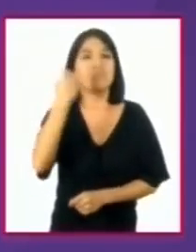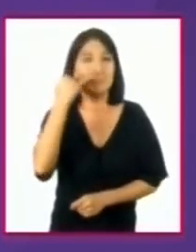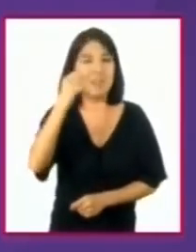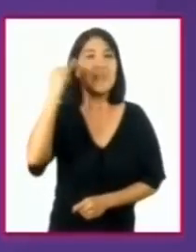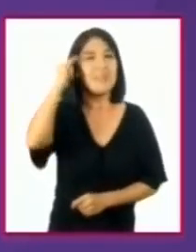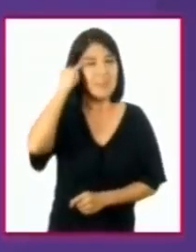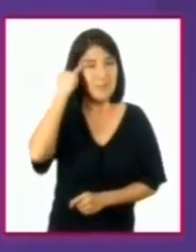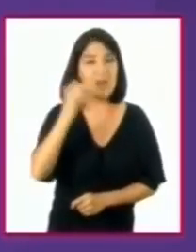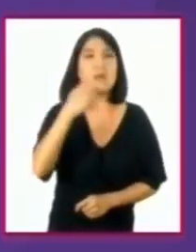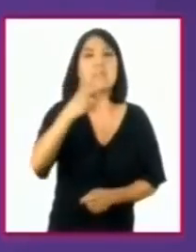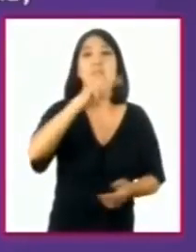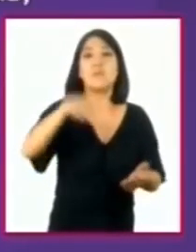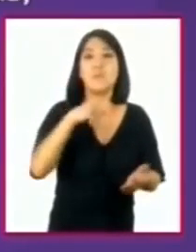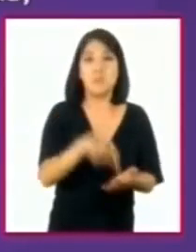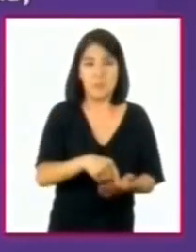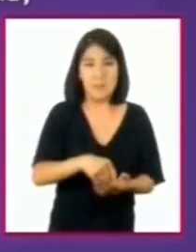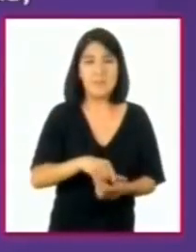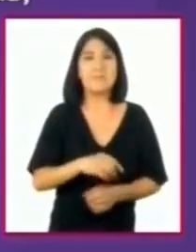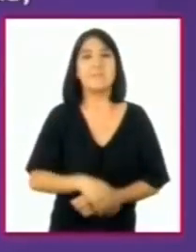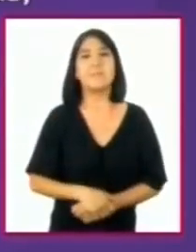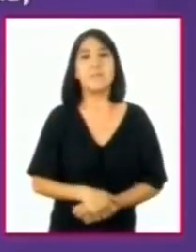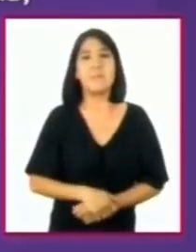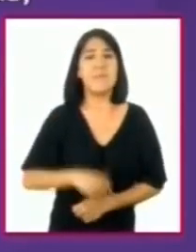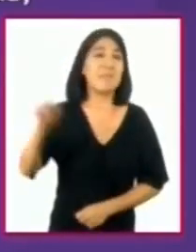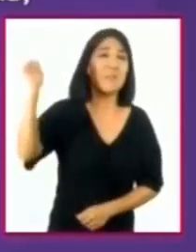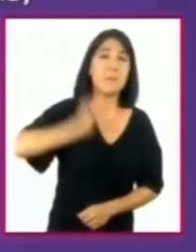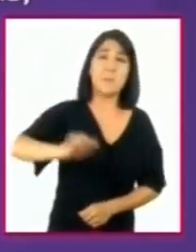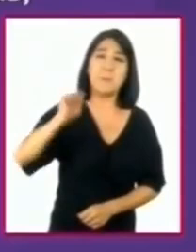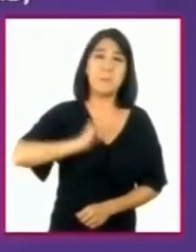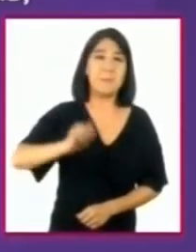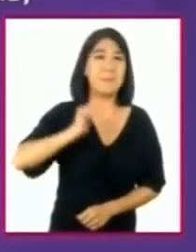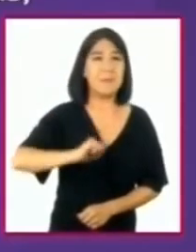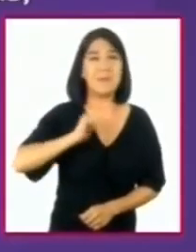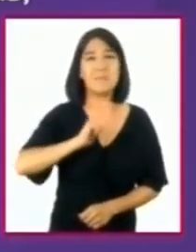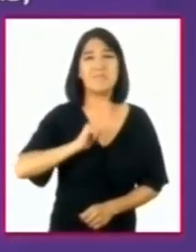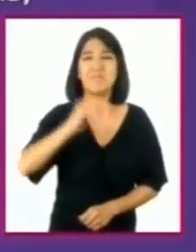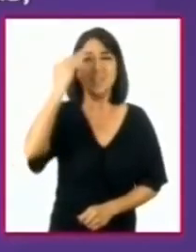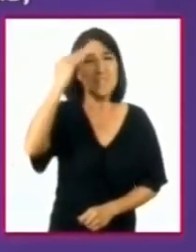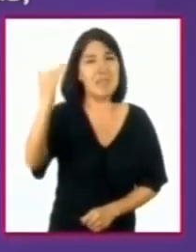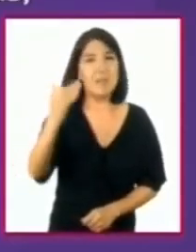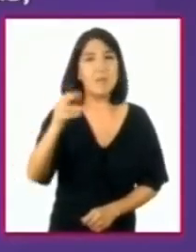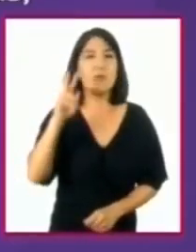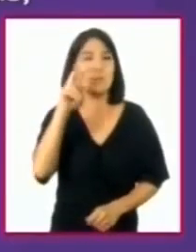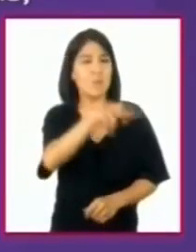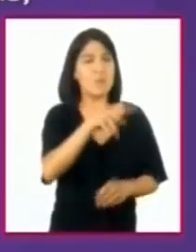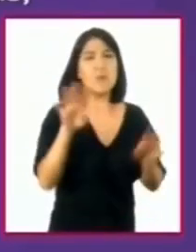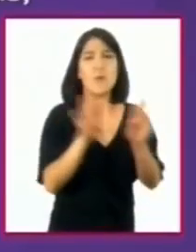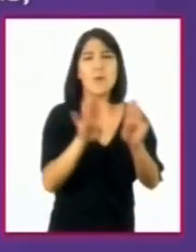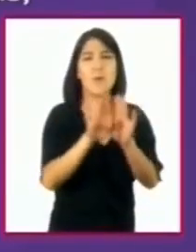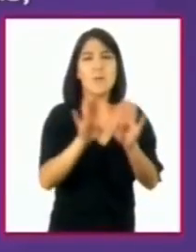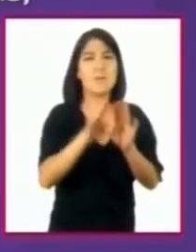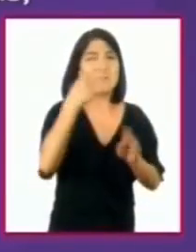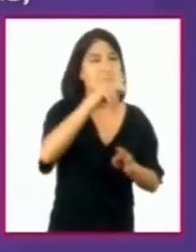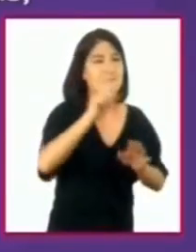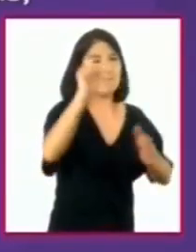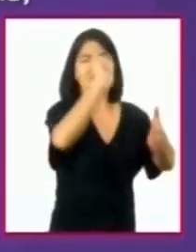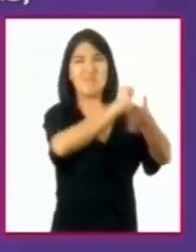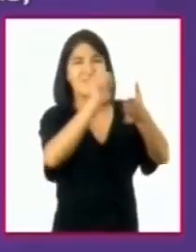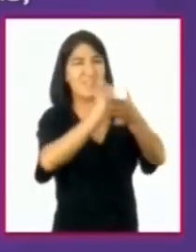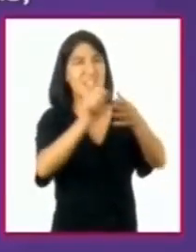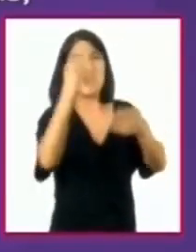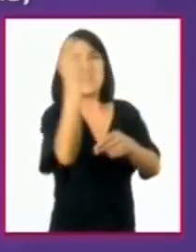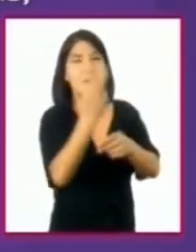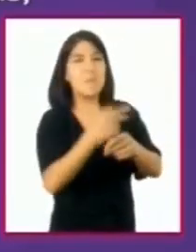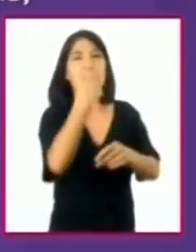en Mesoamérica. Desde épocas muy remotas se fijaron en esos manuscritos los conocimientos de los